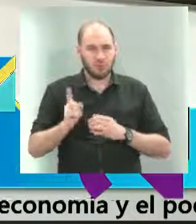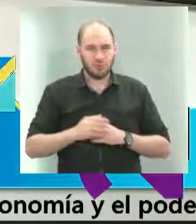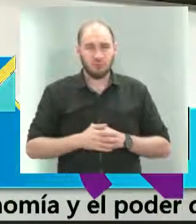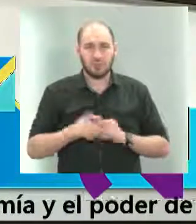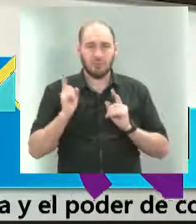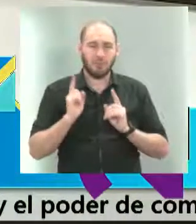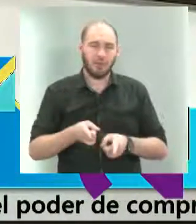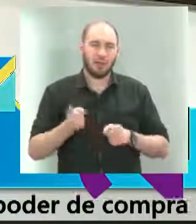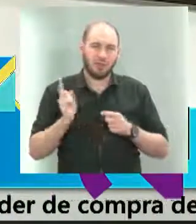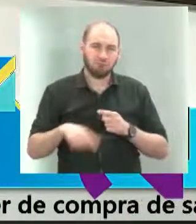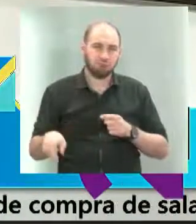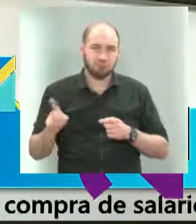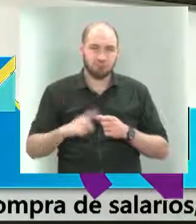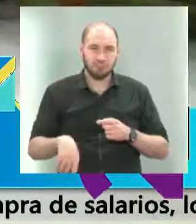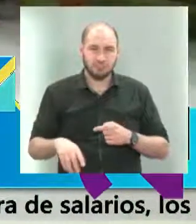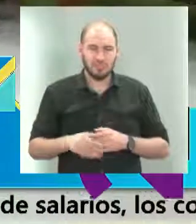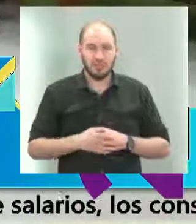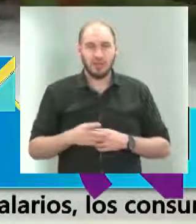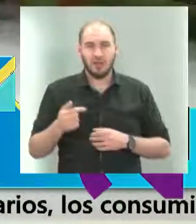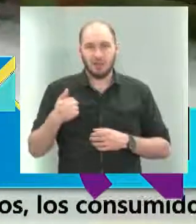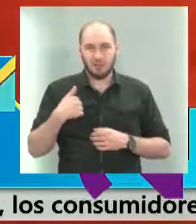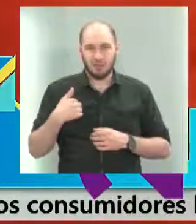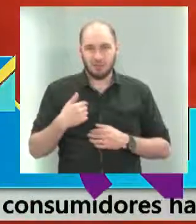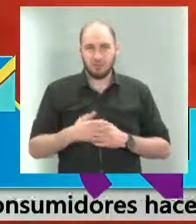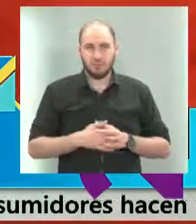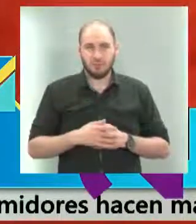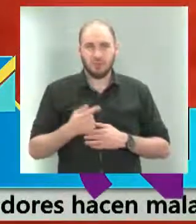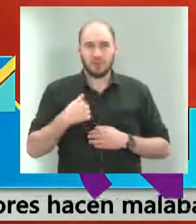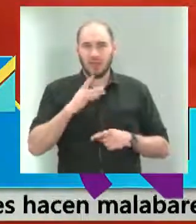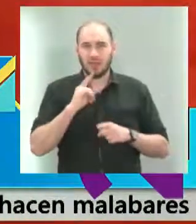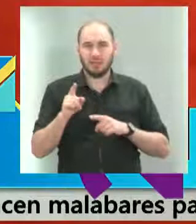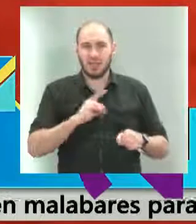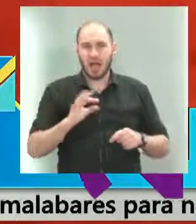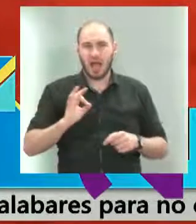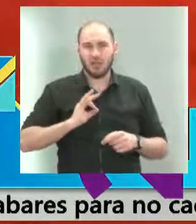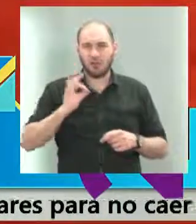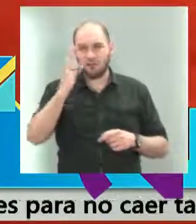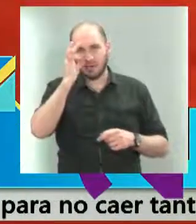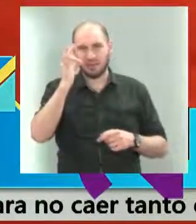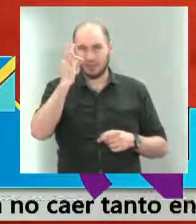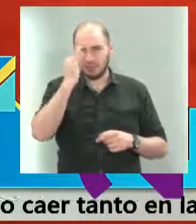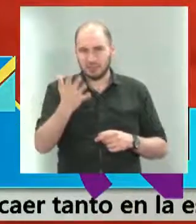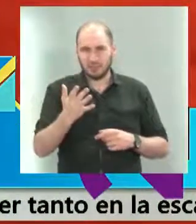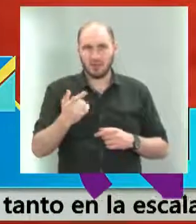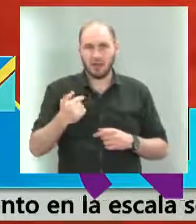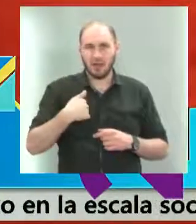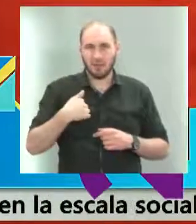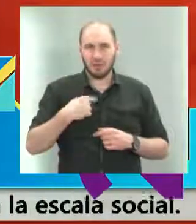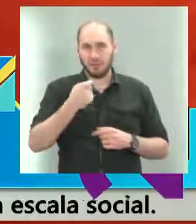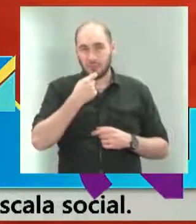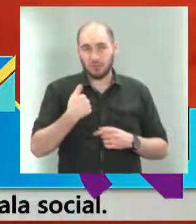viene de largo aliento. Mira, yo soy técnico hace 20, 25 años, y a mí me ha pasado